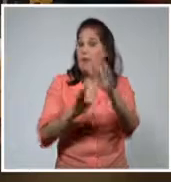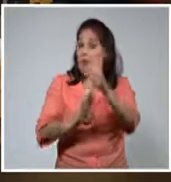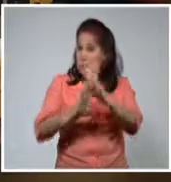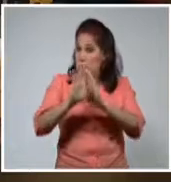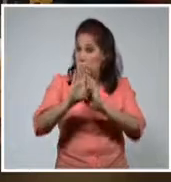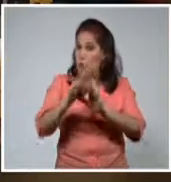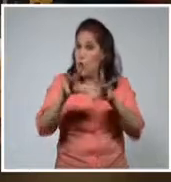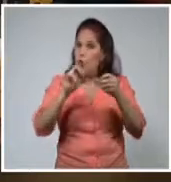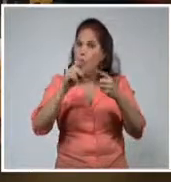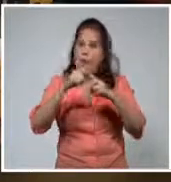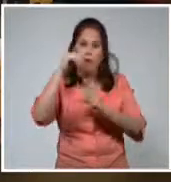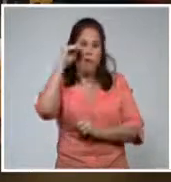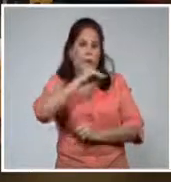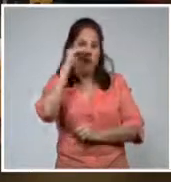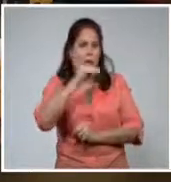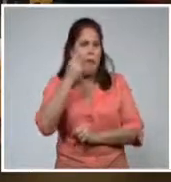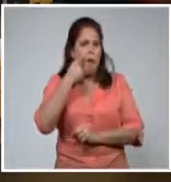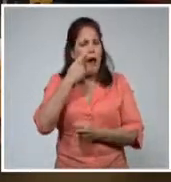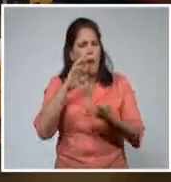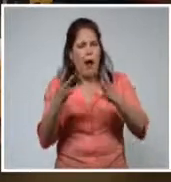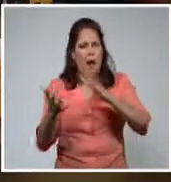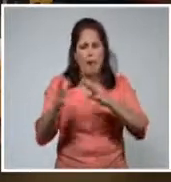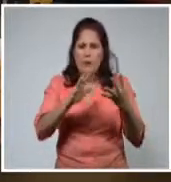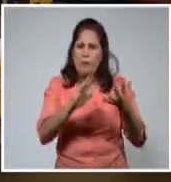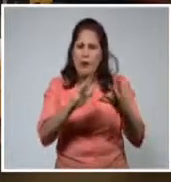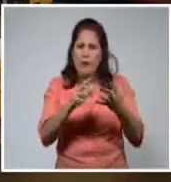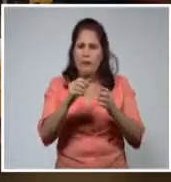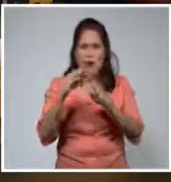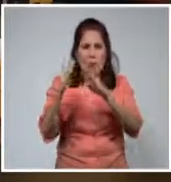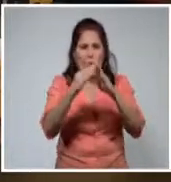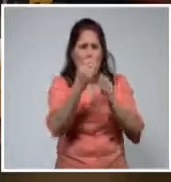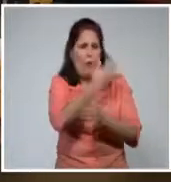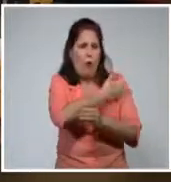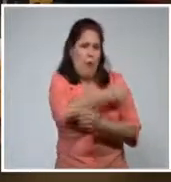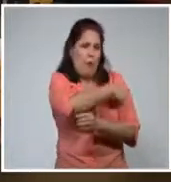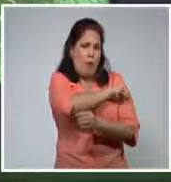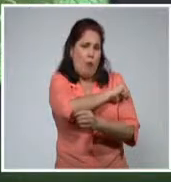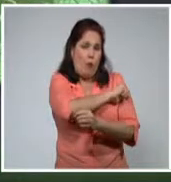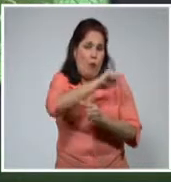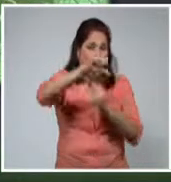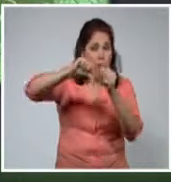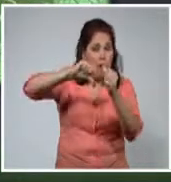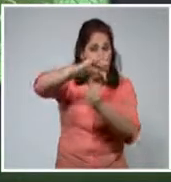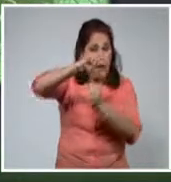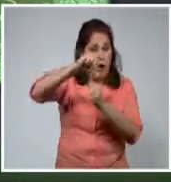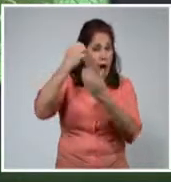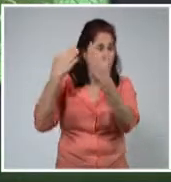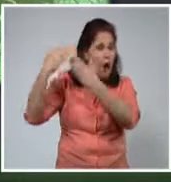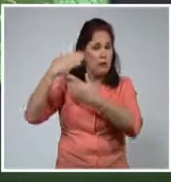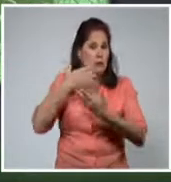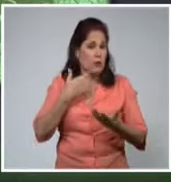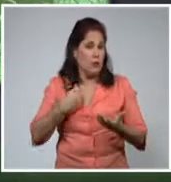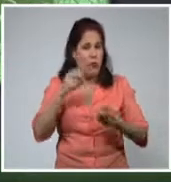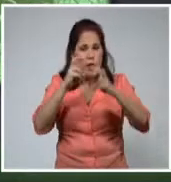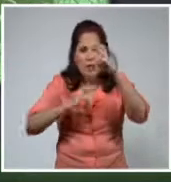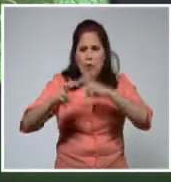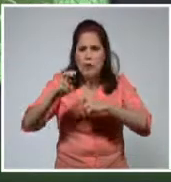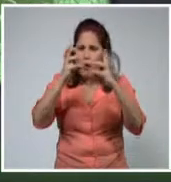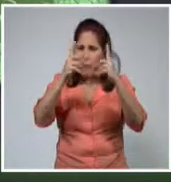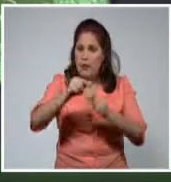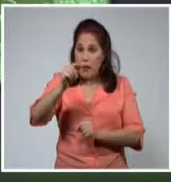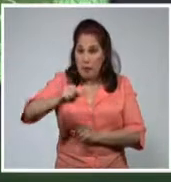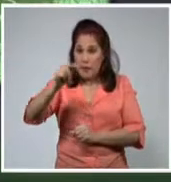una nueva técnica para estimar el tamaño de la población del Caribe en el pasado. Según el estudio, la cantidad de